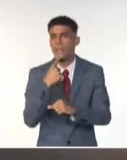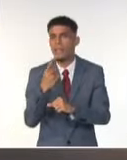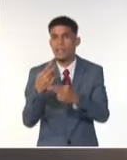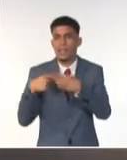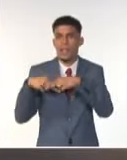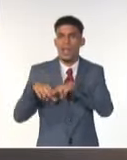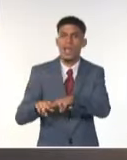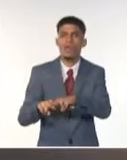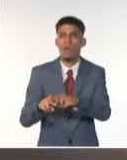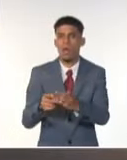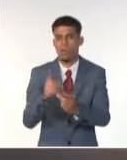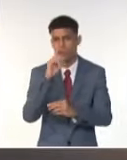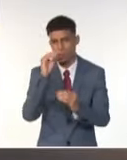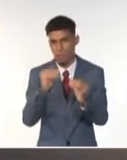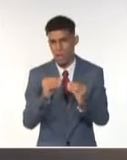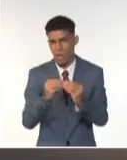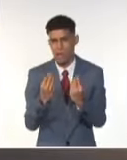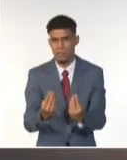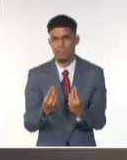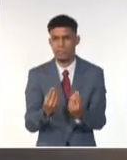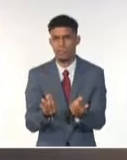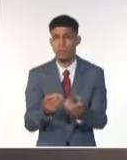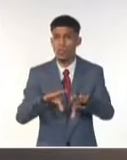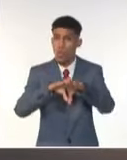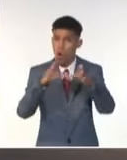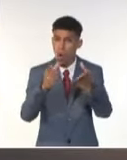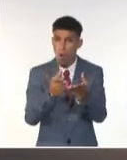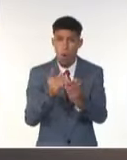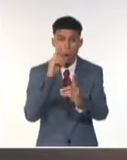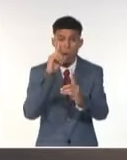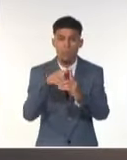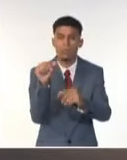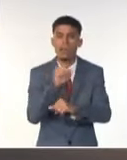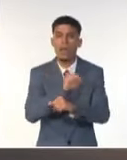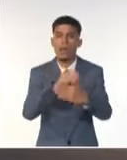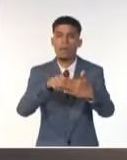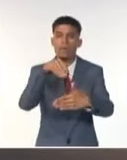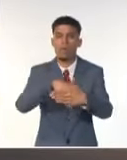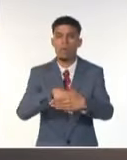Delirium tremendo para ganar votos. Manténgase informado. Buenas noches.